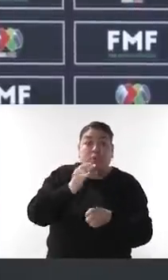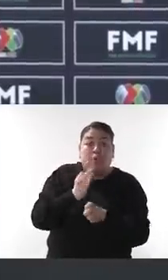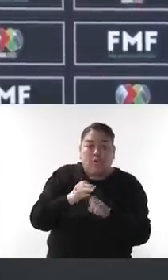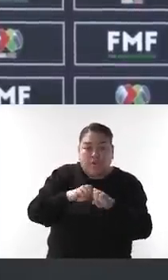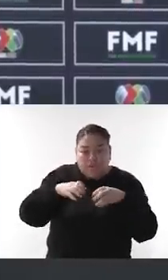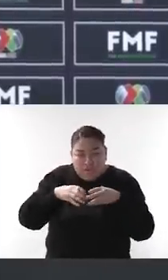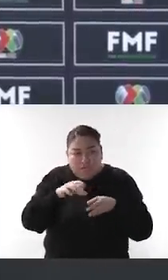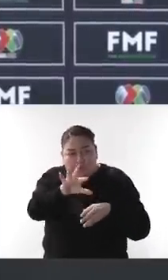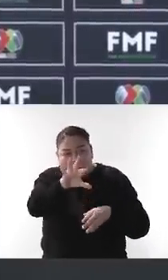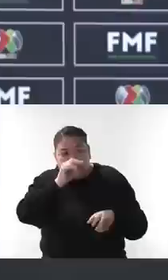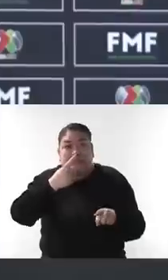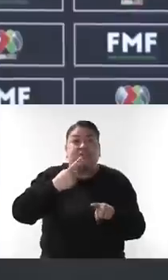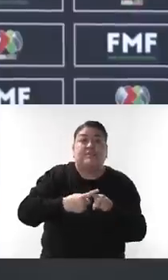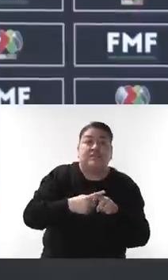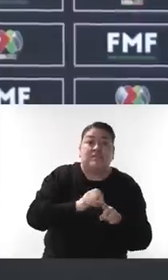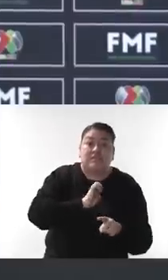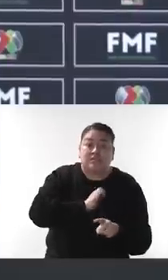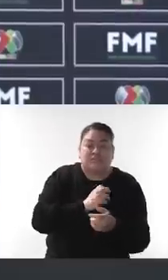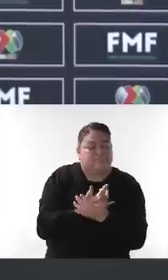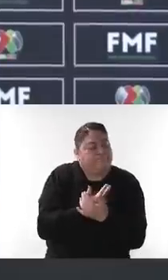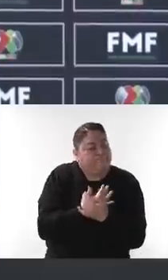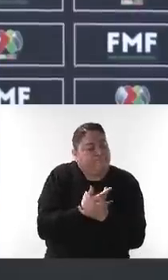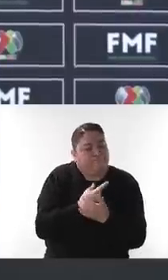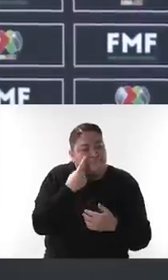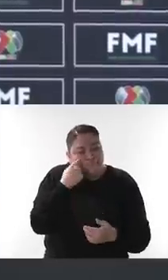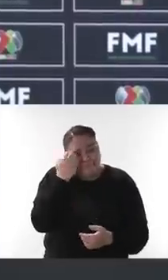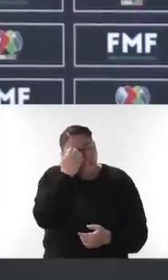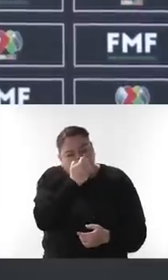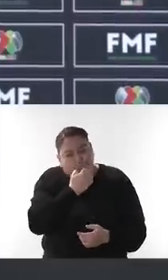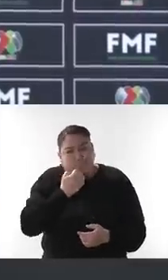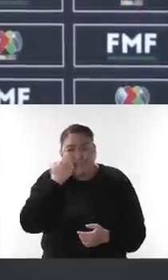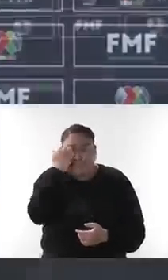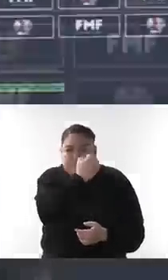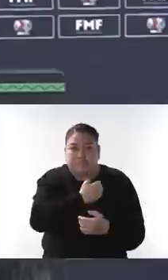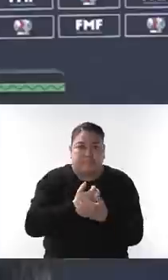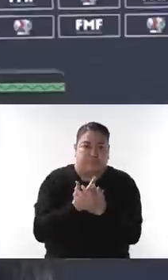minuciosamente el proceso de selección de nuestro próximo director técnico.